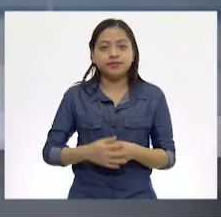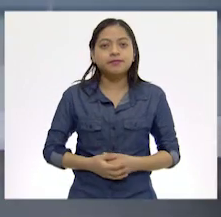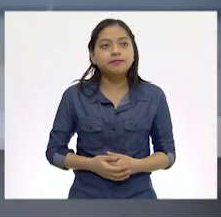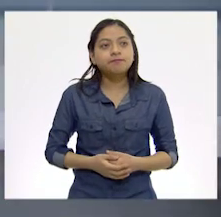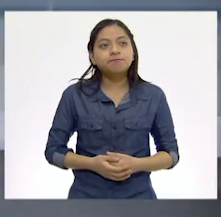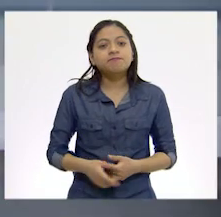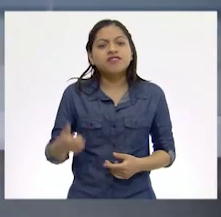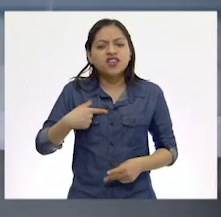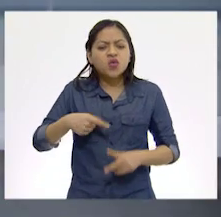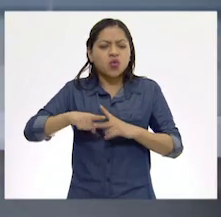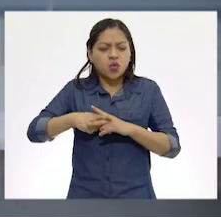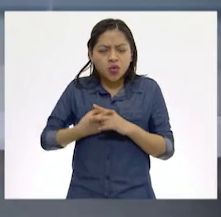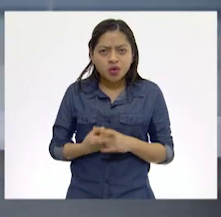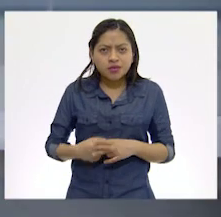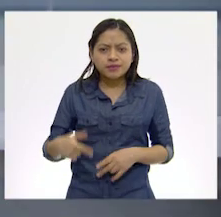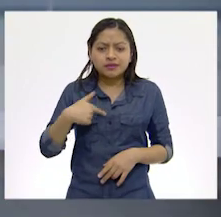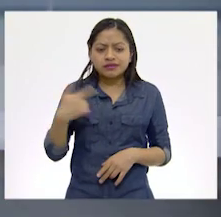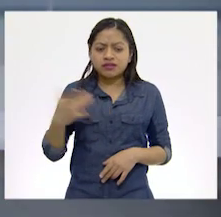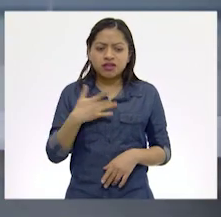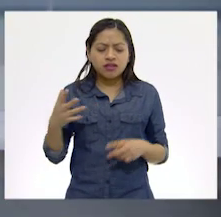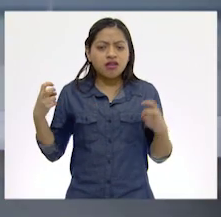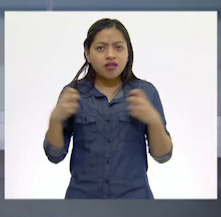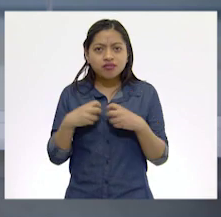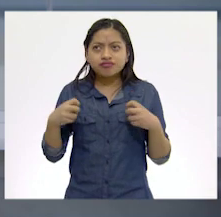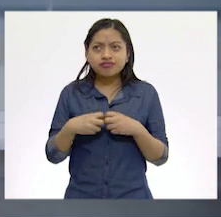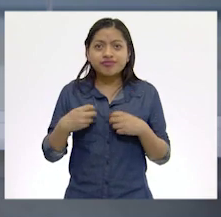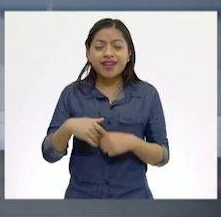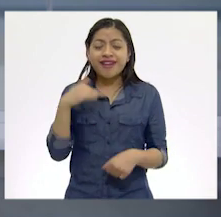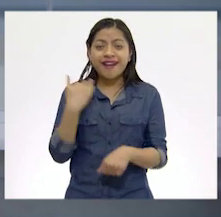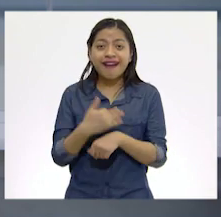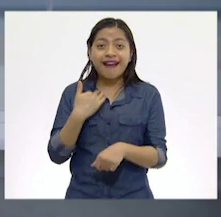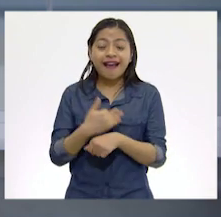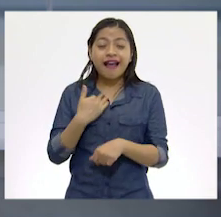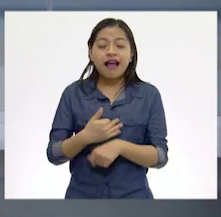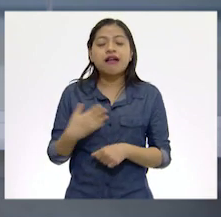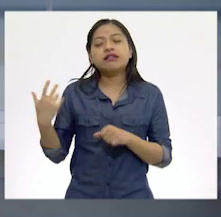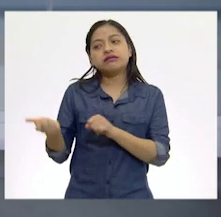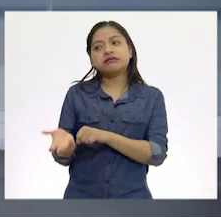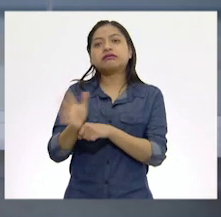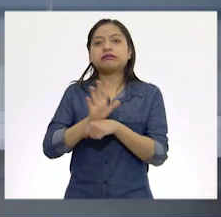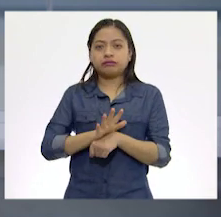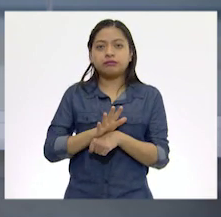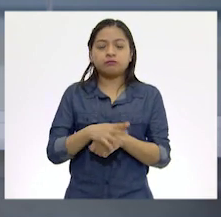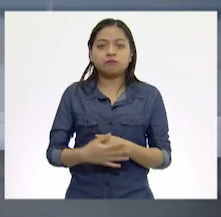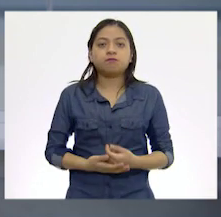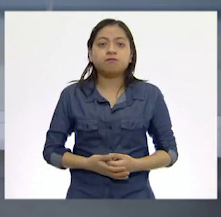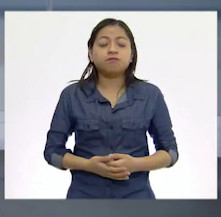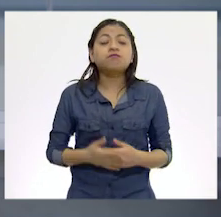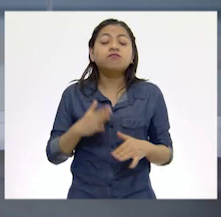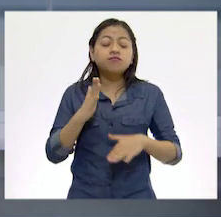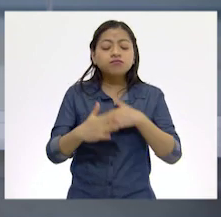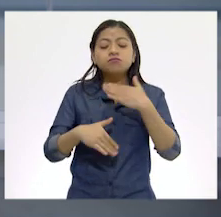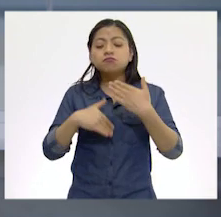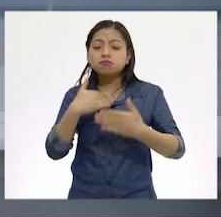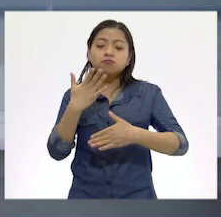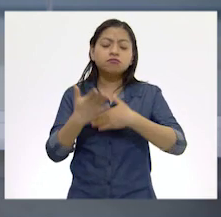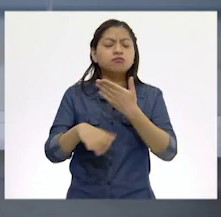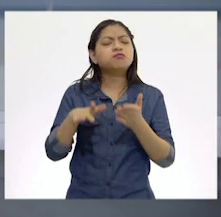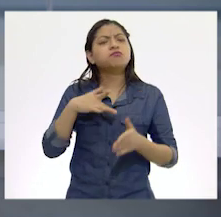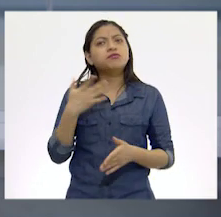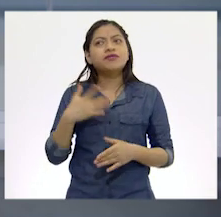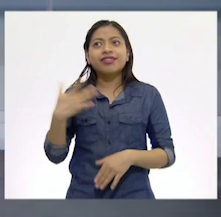Pues al principio sentí nervios por todo lo que estamos viviendo con la pandemia. Con el paso del tiempo me